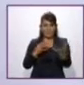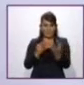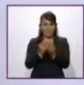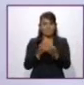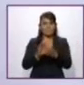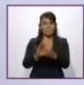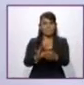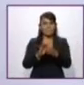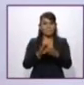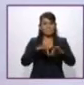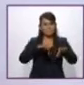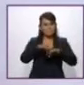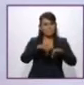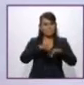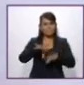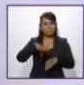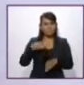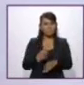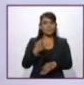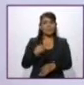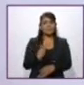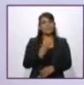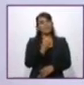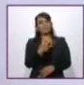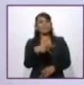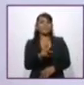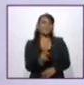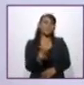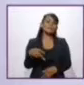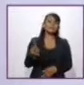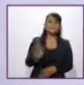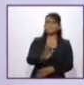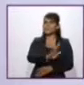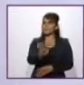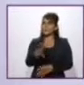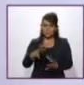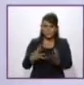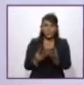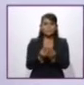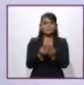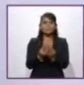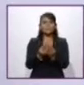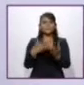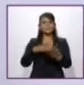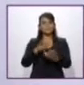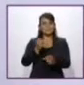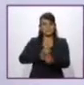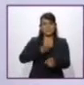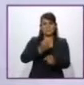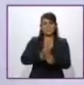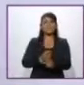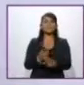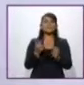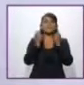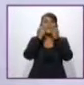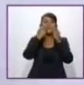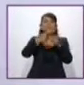dejar de quejarnos y empezar a actuar e involucrarnos y exigir, esté quien esté en el